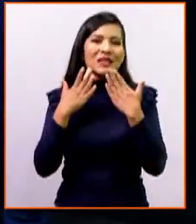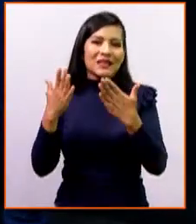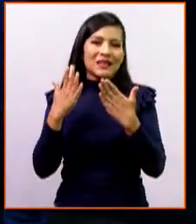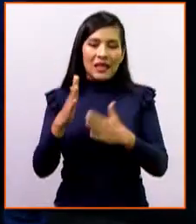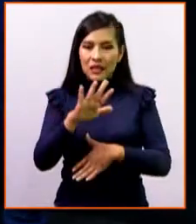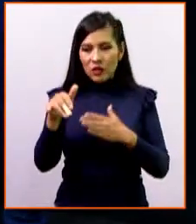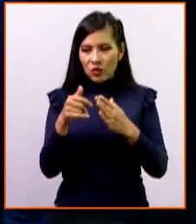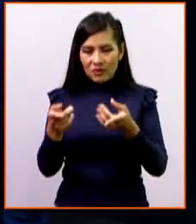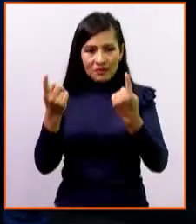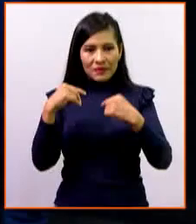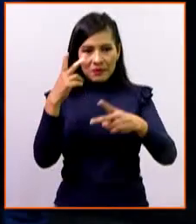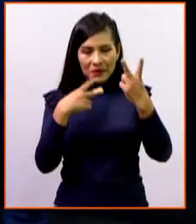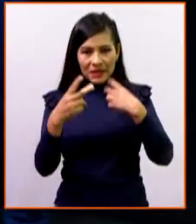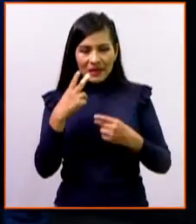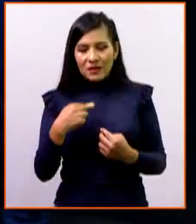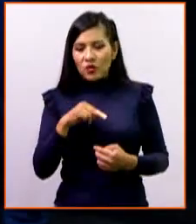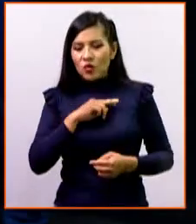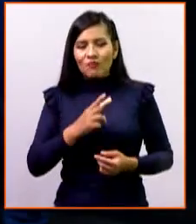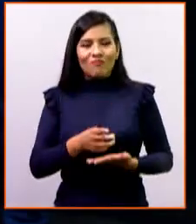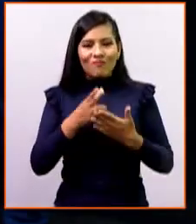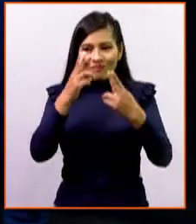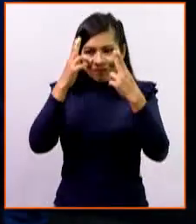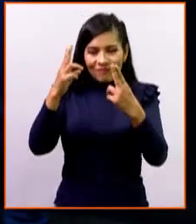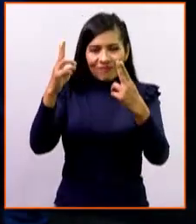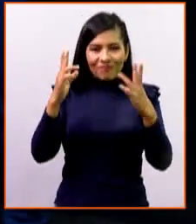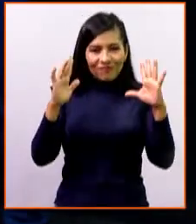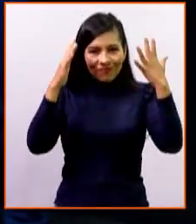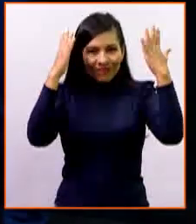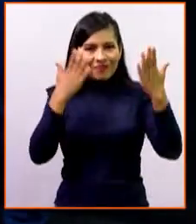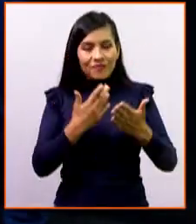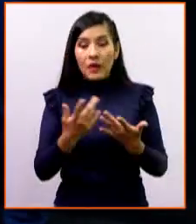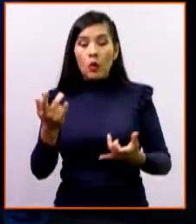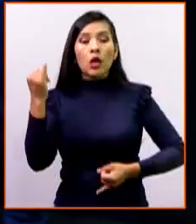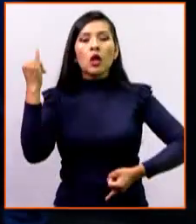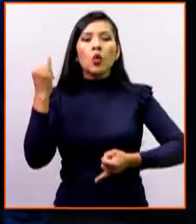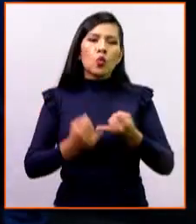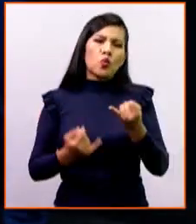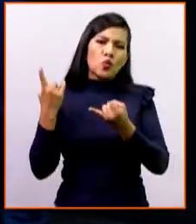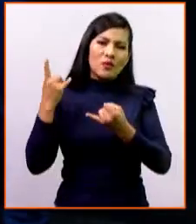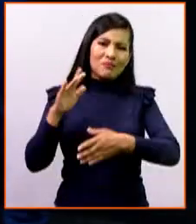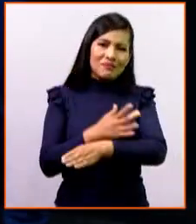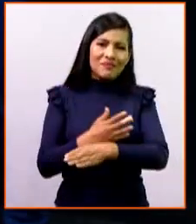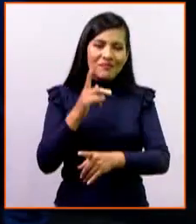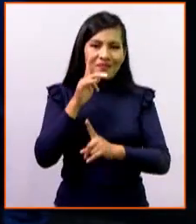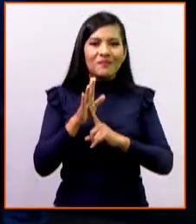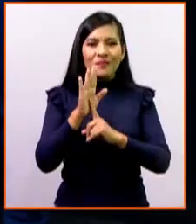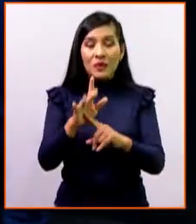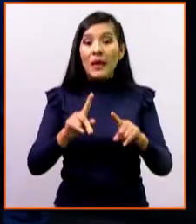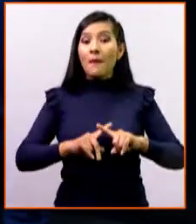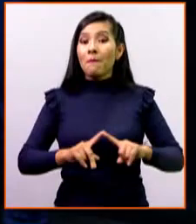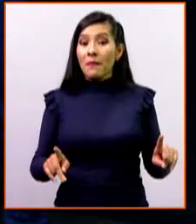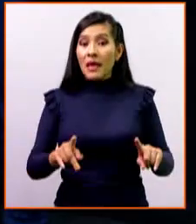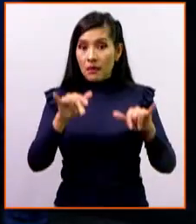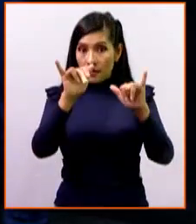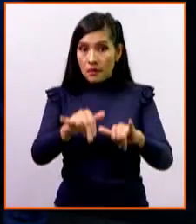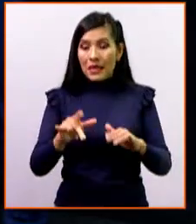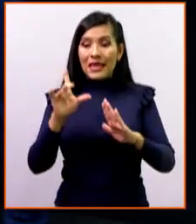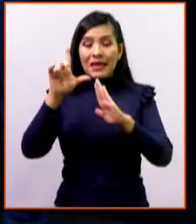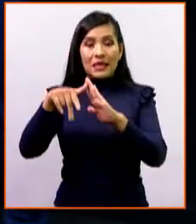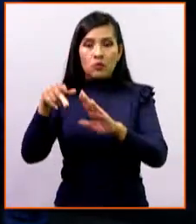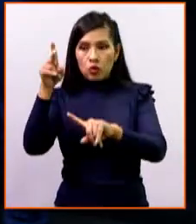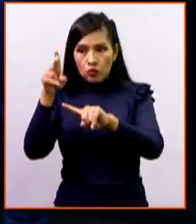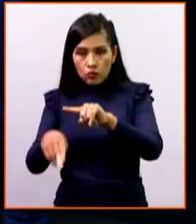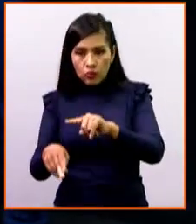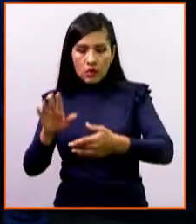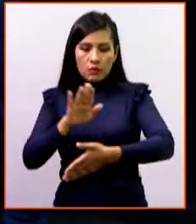estar con nosotros. Es un honor, es un placer. Nosotros los dejamos con la última canción que nos van a poder interpretar, pero no se muevan porque después del